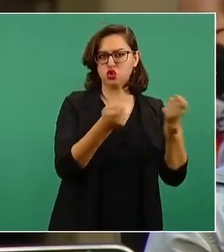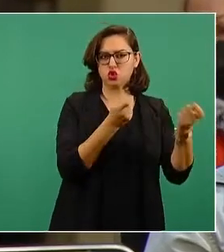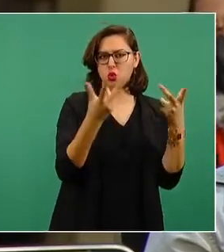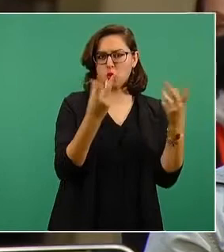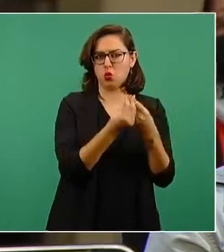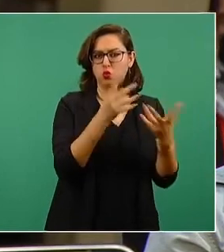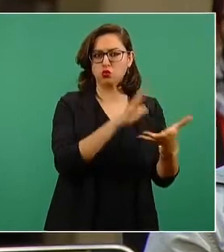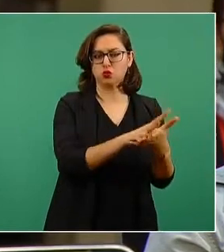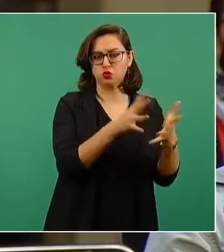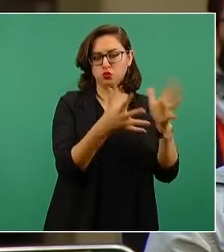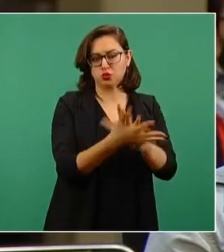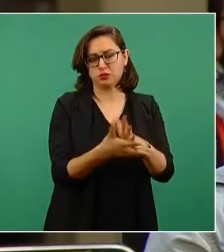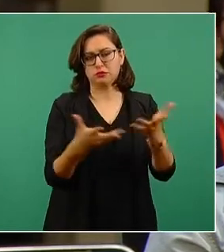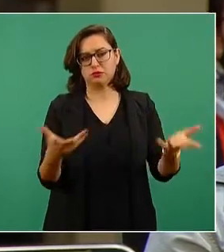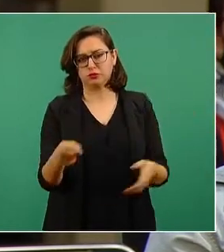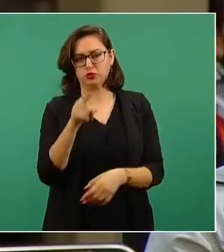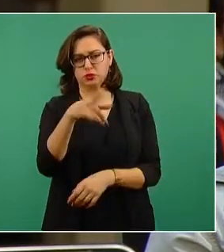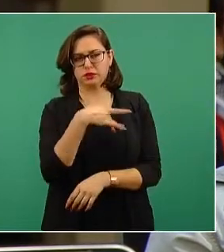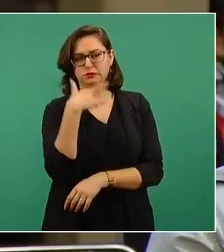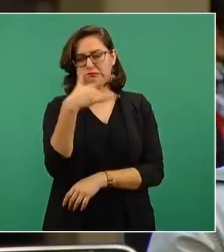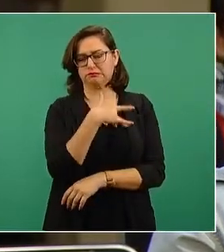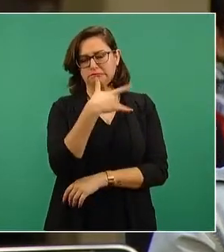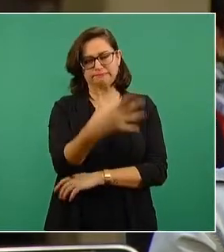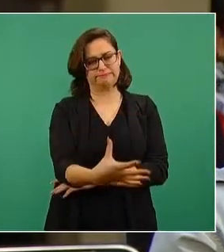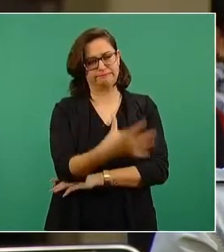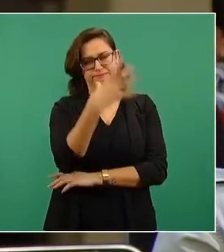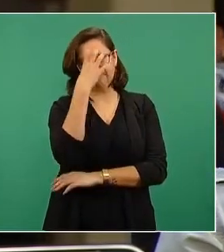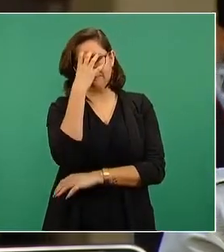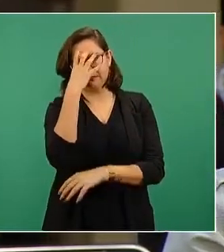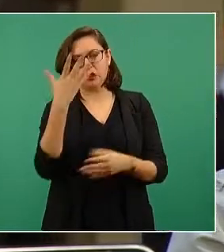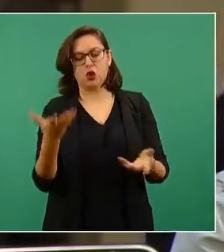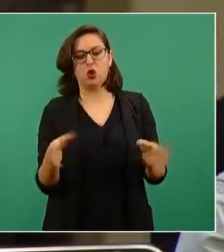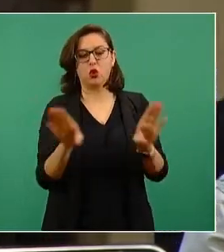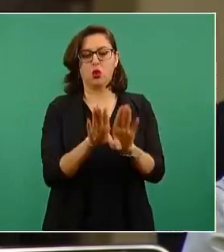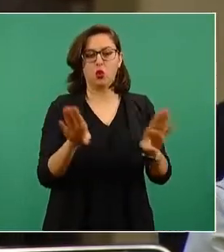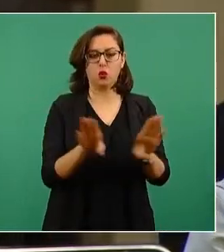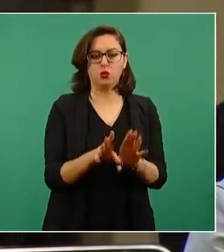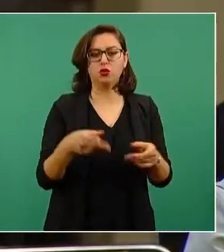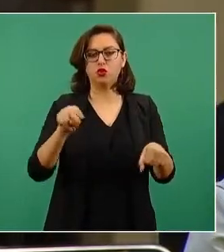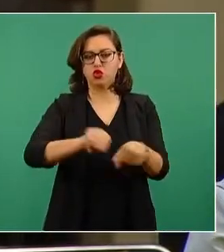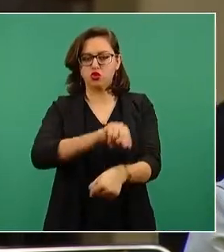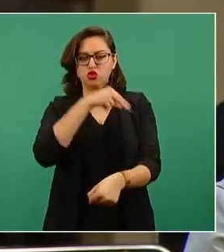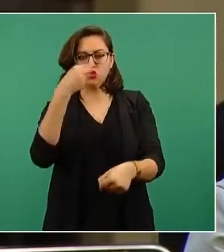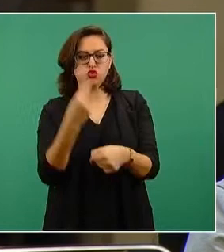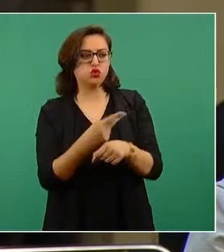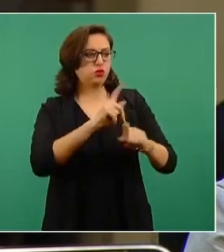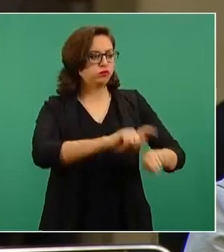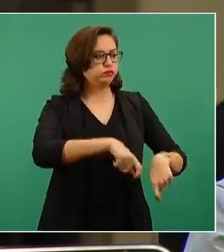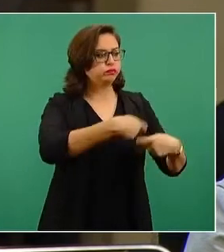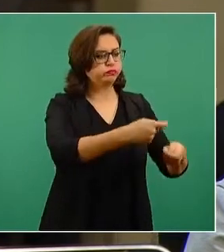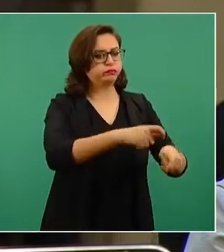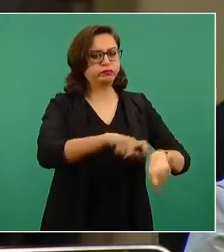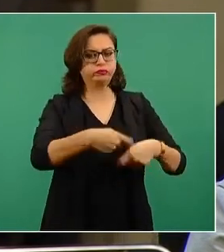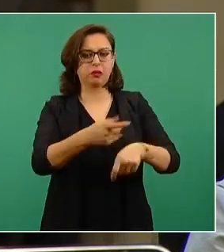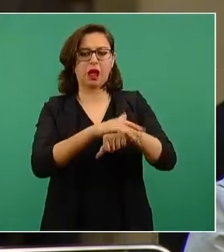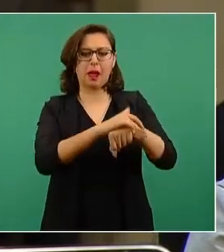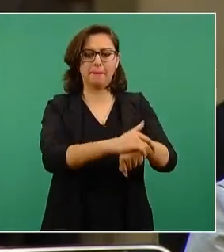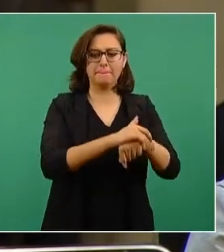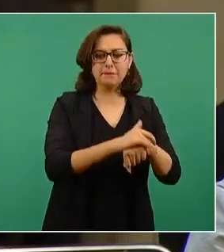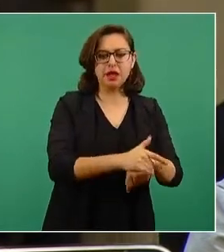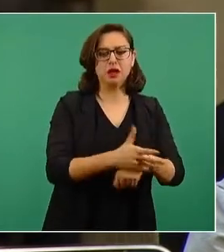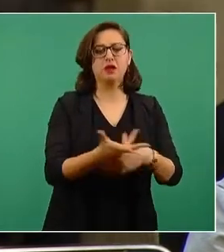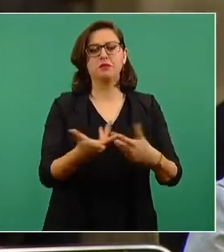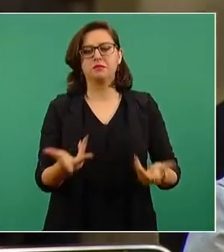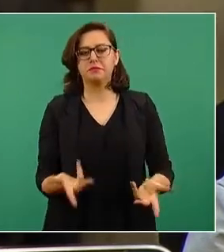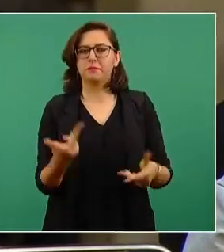los gobernadores antes de irse entregaban notarías a sus amigos. Entonces, también tocó el tema de